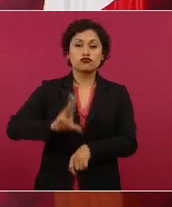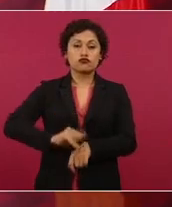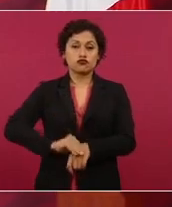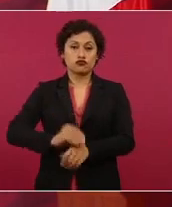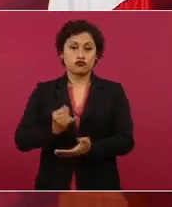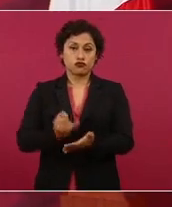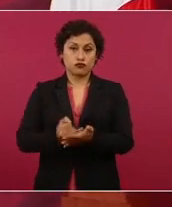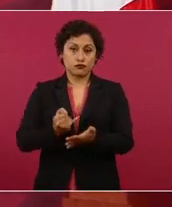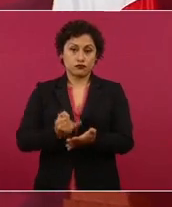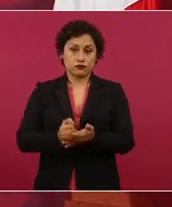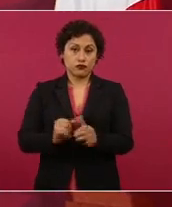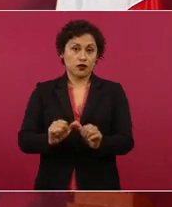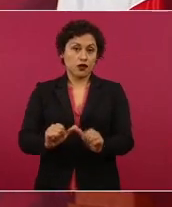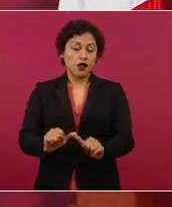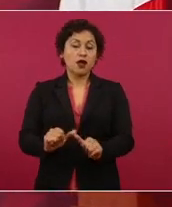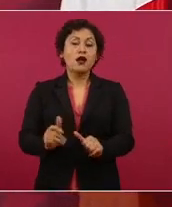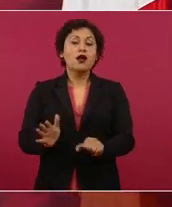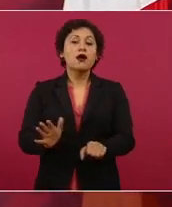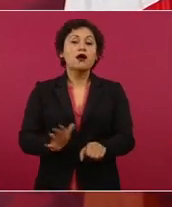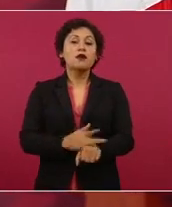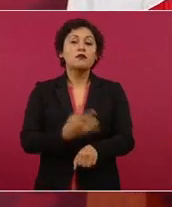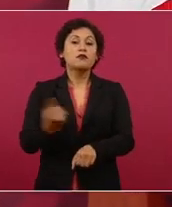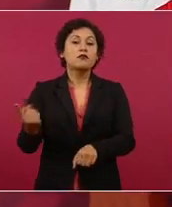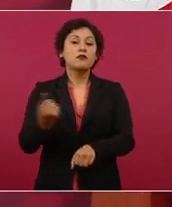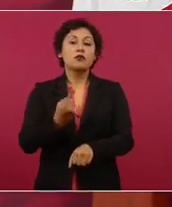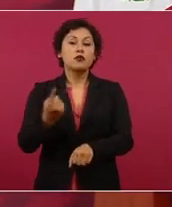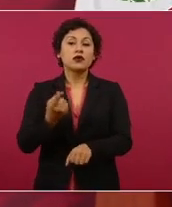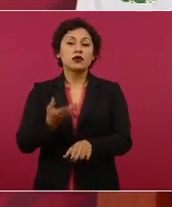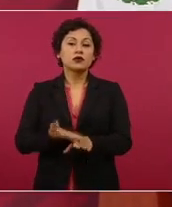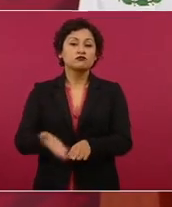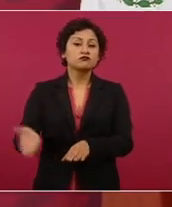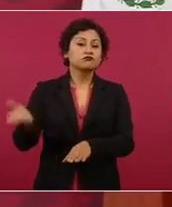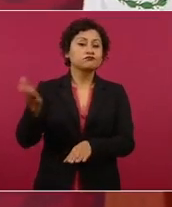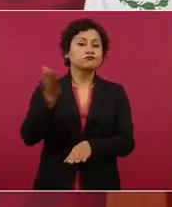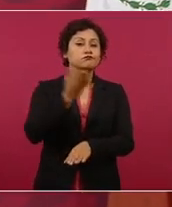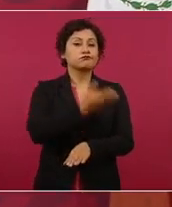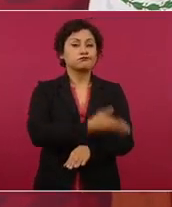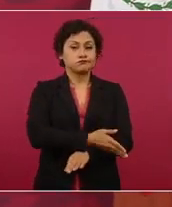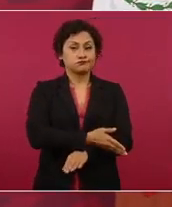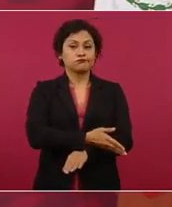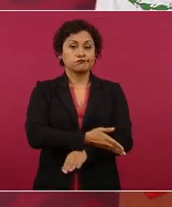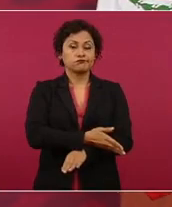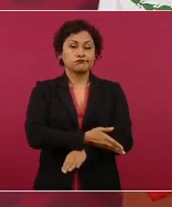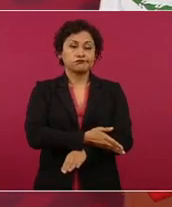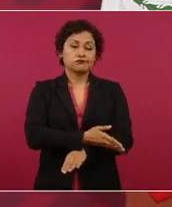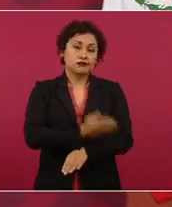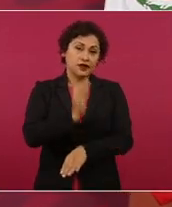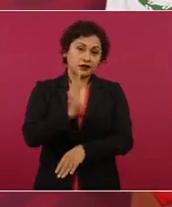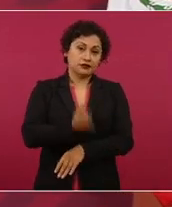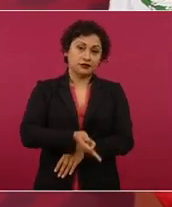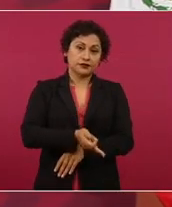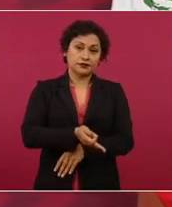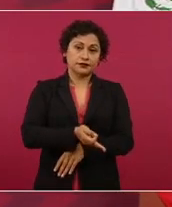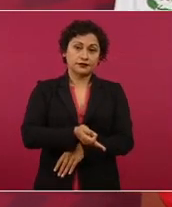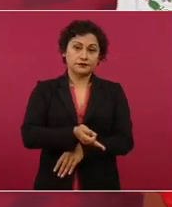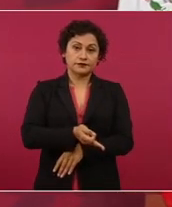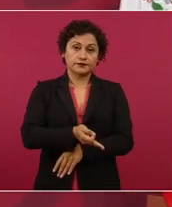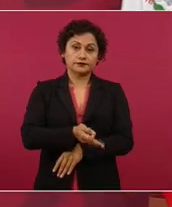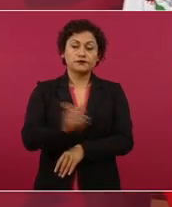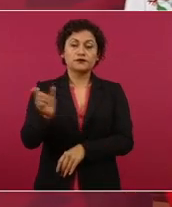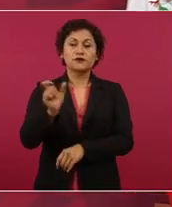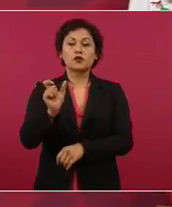no fue desde el principio que se aprobó la